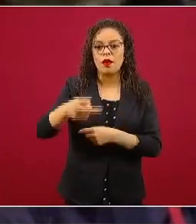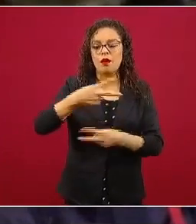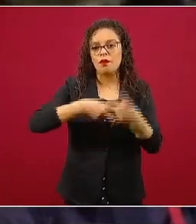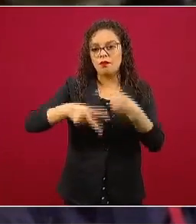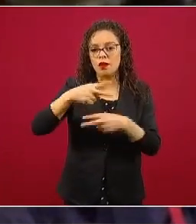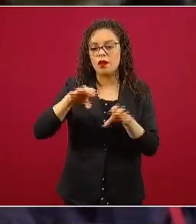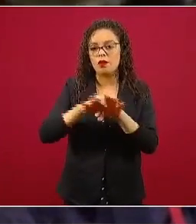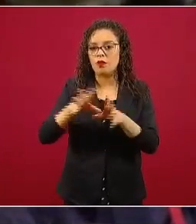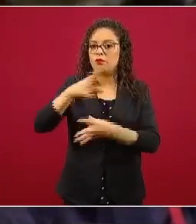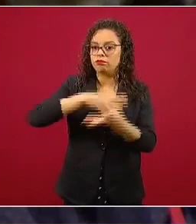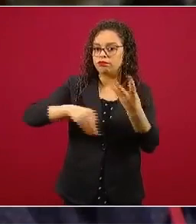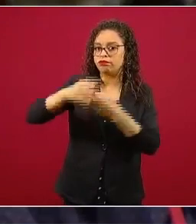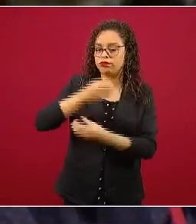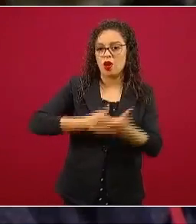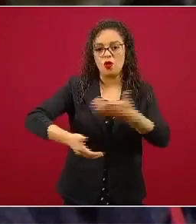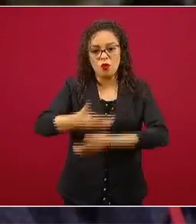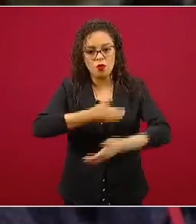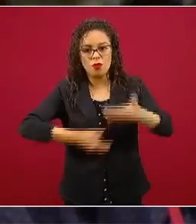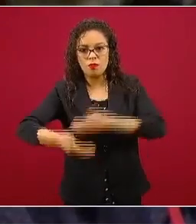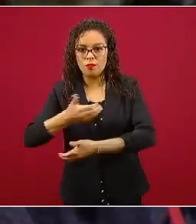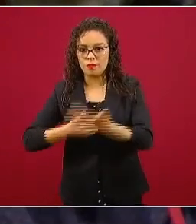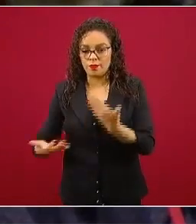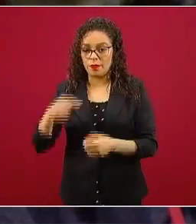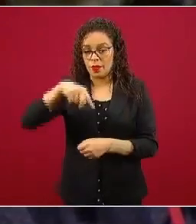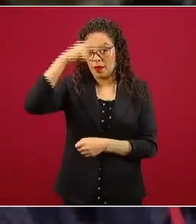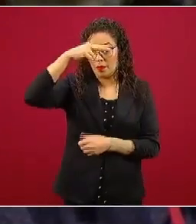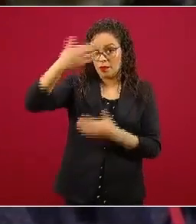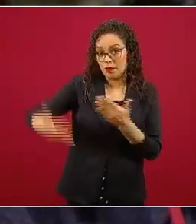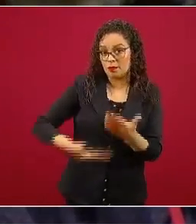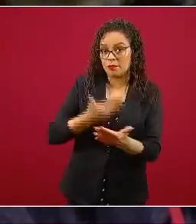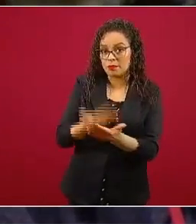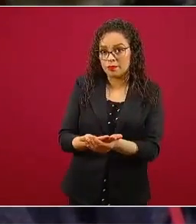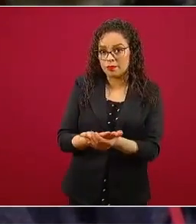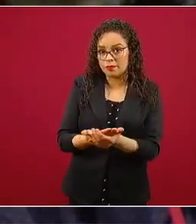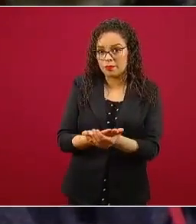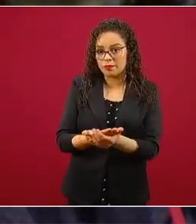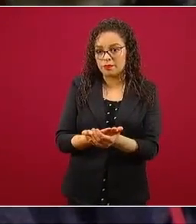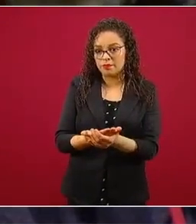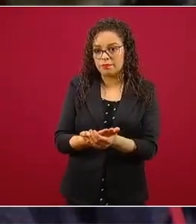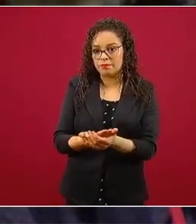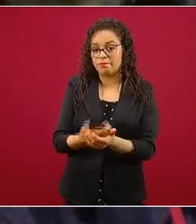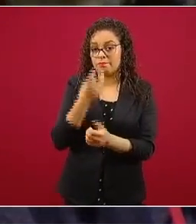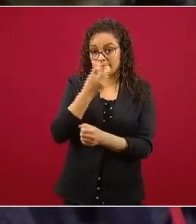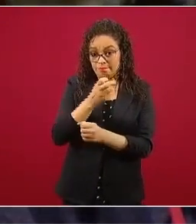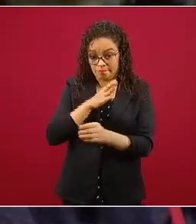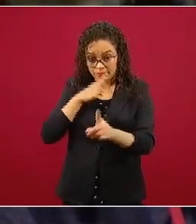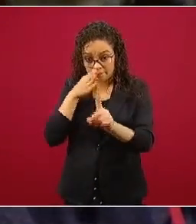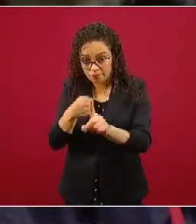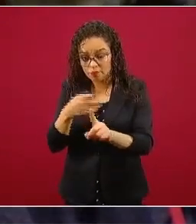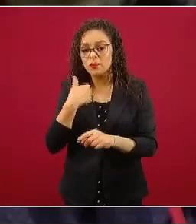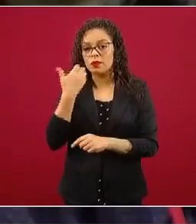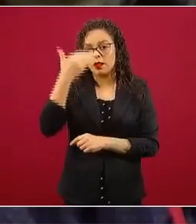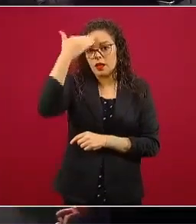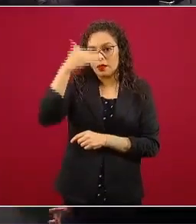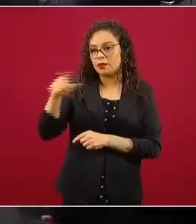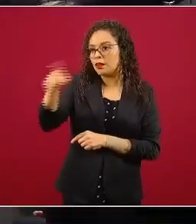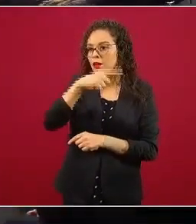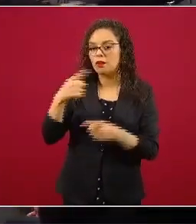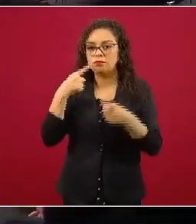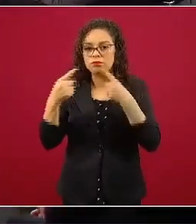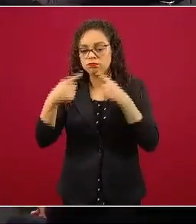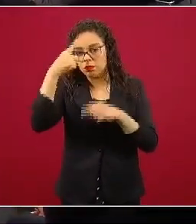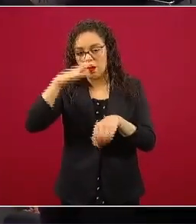temas el espíritu de la propuesta mexicana va en ese sentido, y quisiera ver si se están haciendo esfuerzos por ahí. Muchas gracias. Se